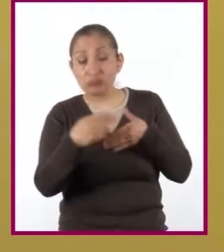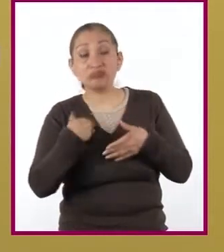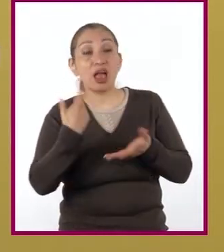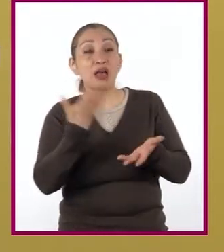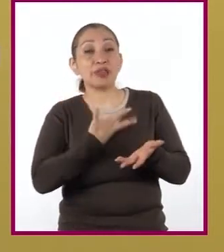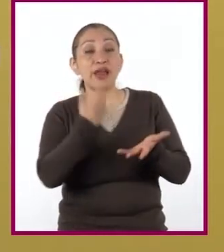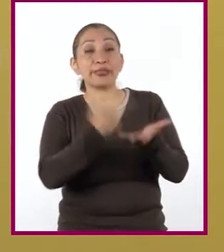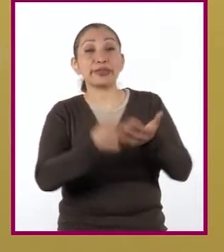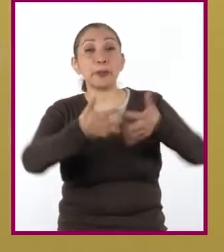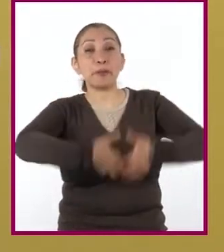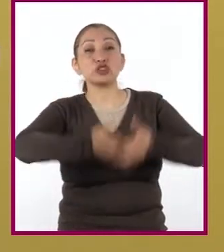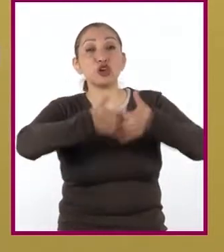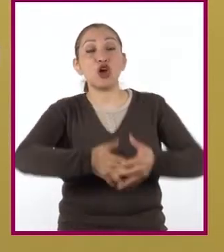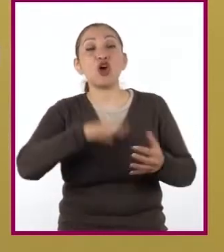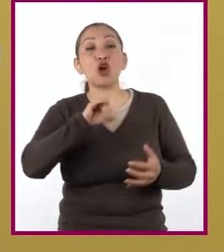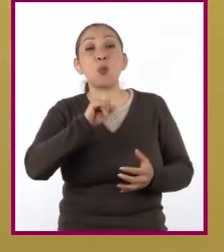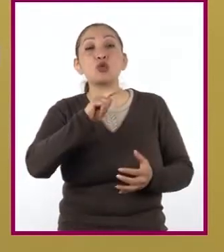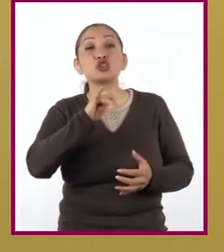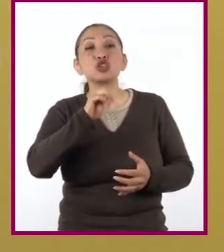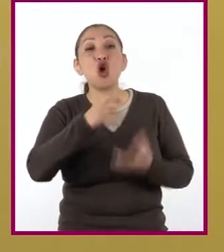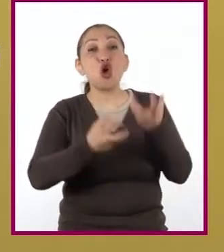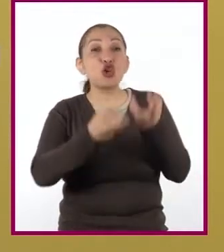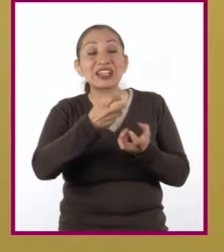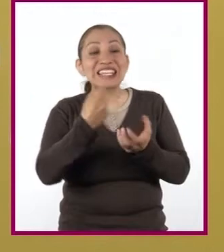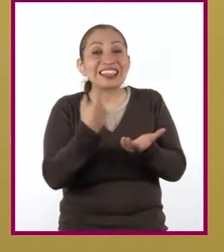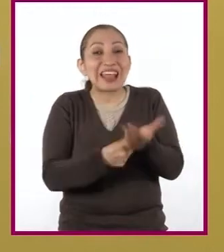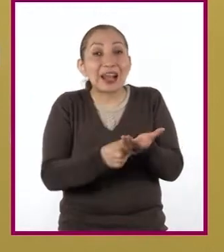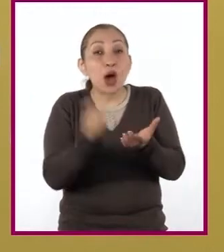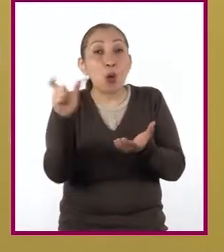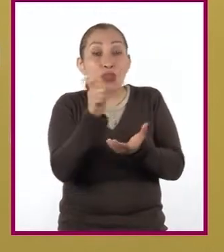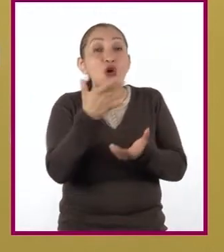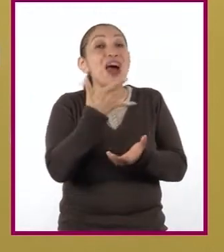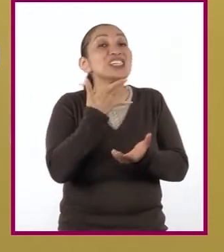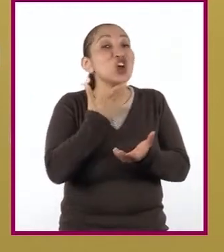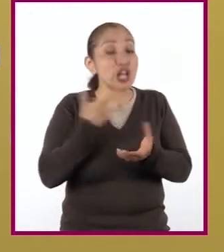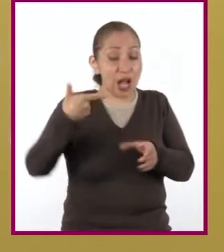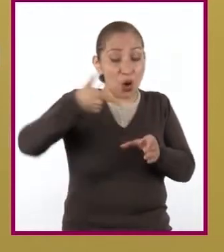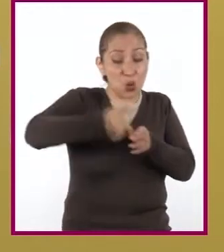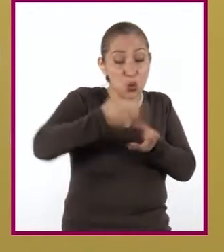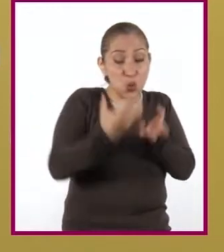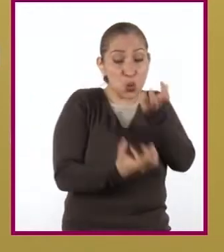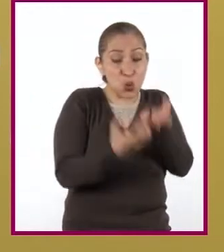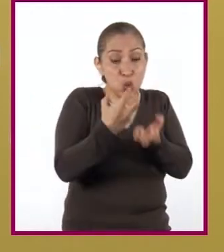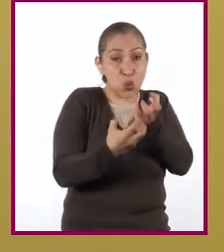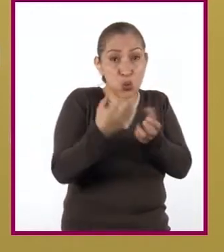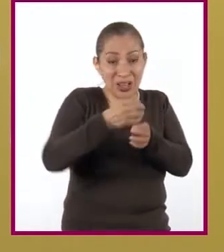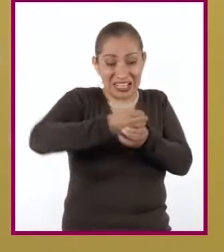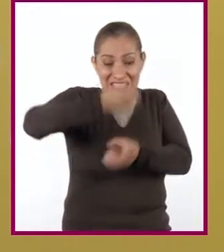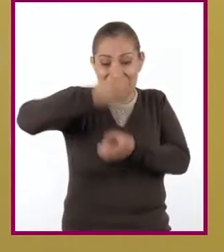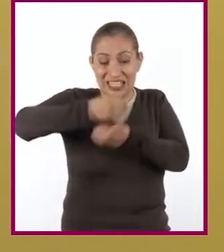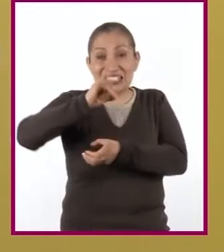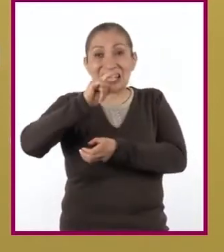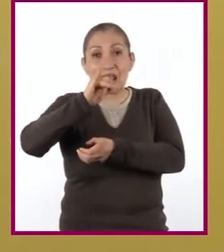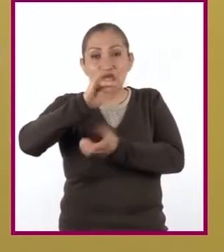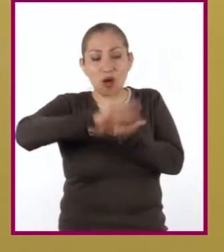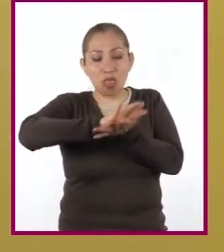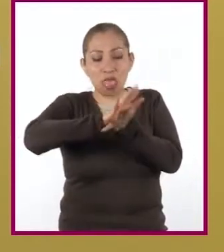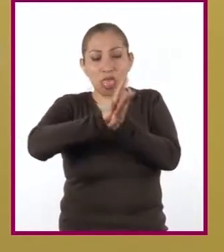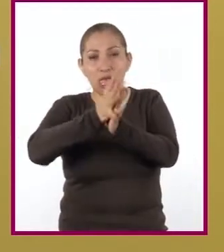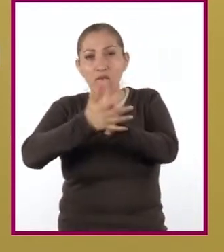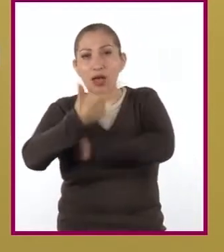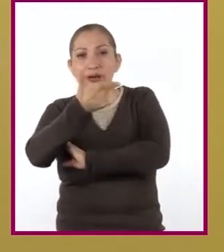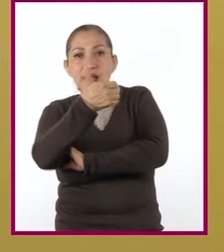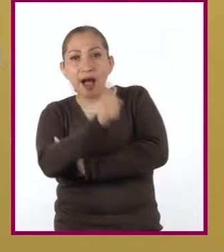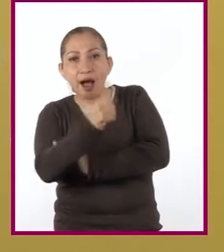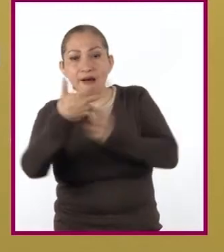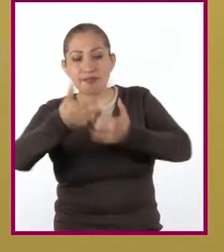funcionan con motores de combustión interna, que al quemar gasolina al interior de sus cilindros, producen gases que